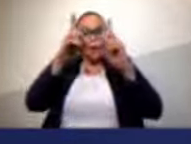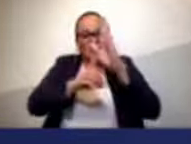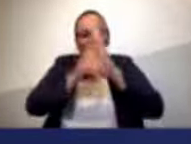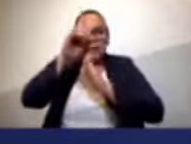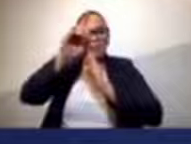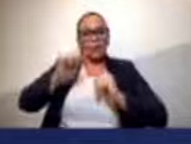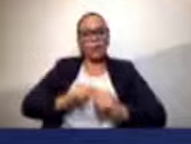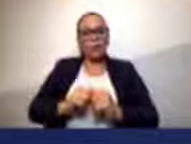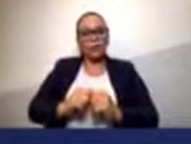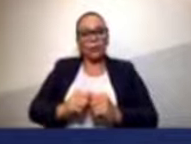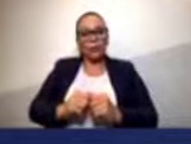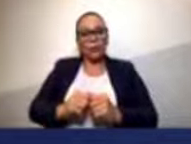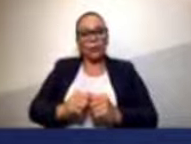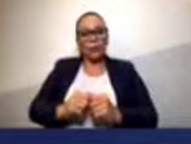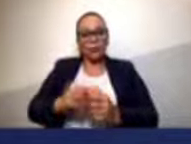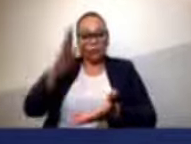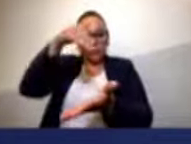tenga,